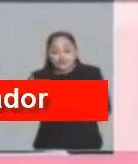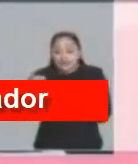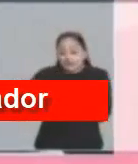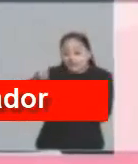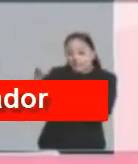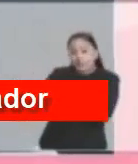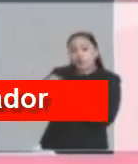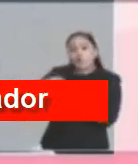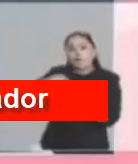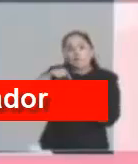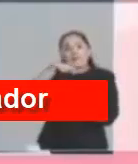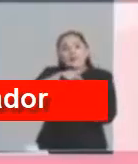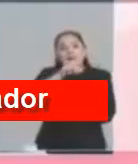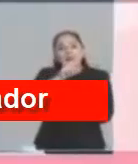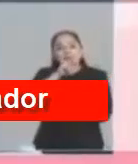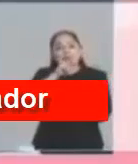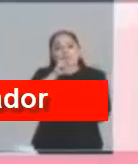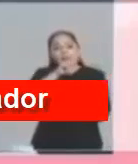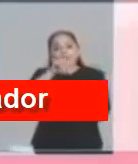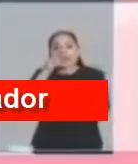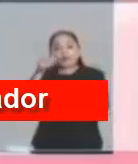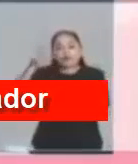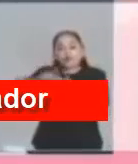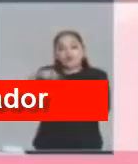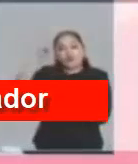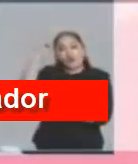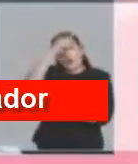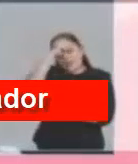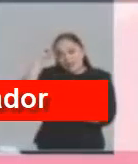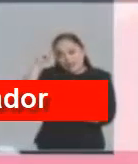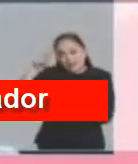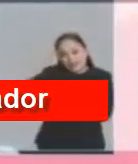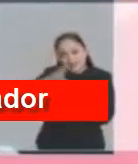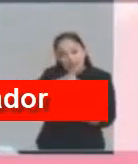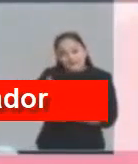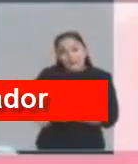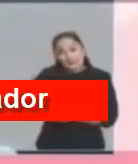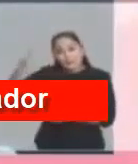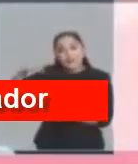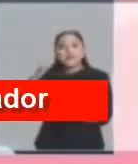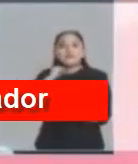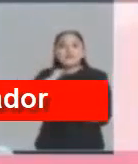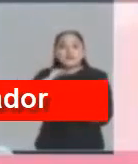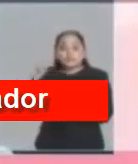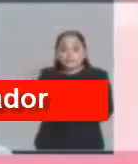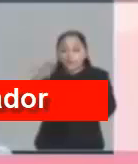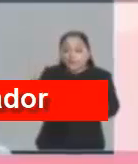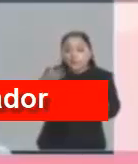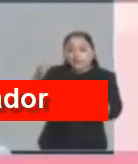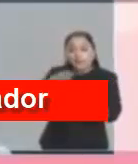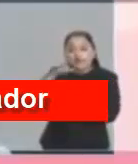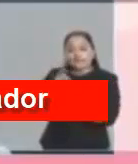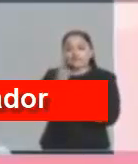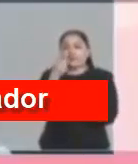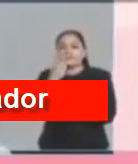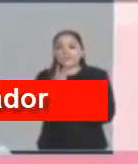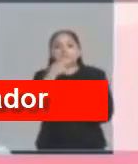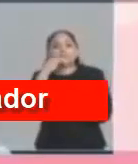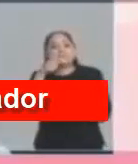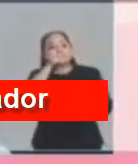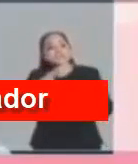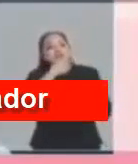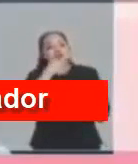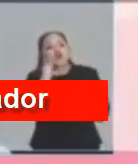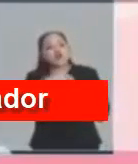creo que nos mantenemos como estábamos. Creo que eso es muy rico, y creo que quienes pelearon